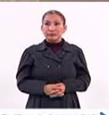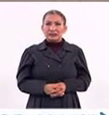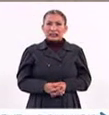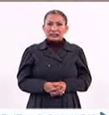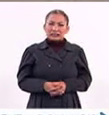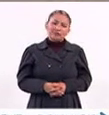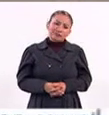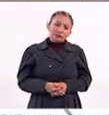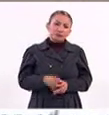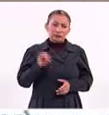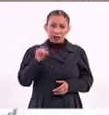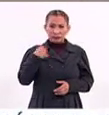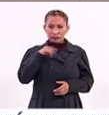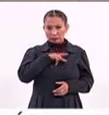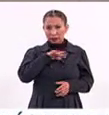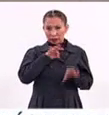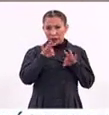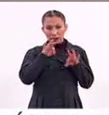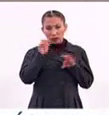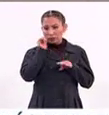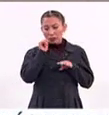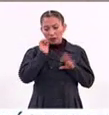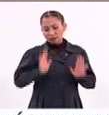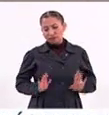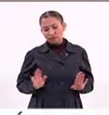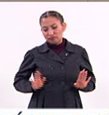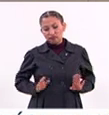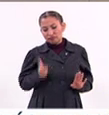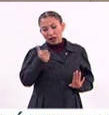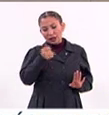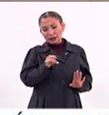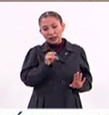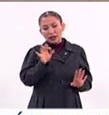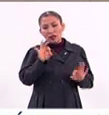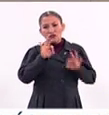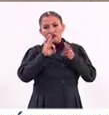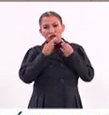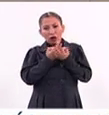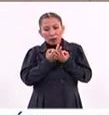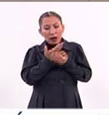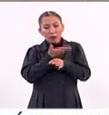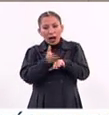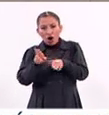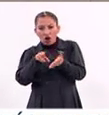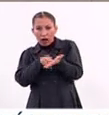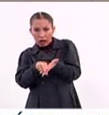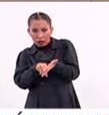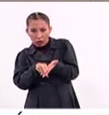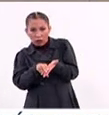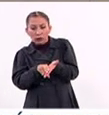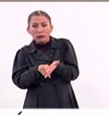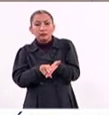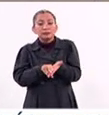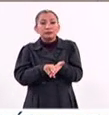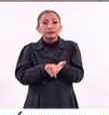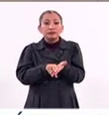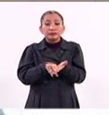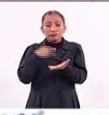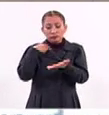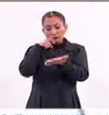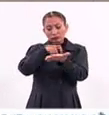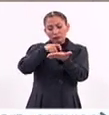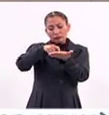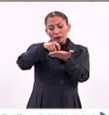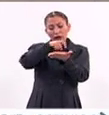Bueno, siempre mi trabajo se ha caracterizado por ese manejo del blanco y negro, además de que el